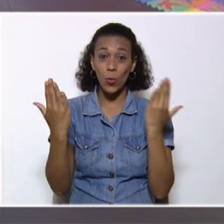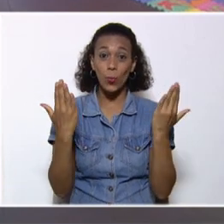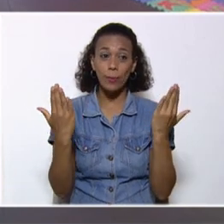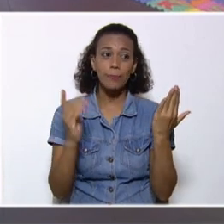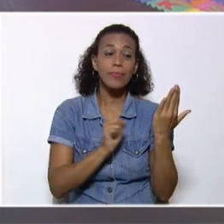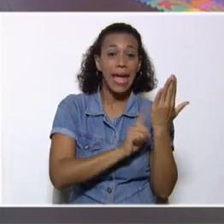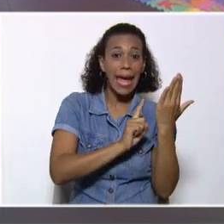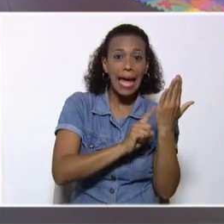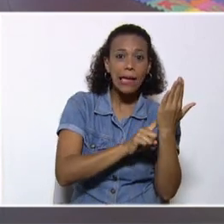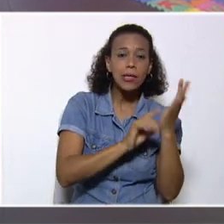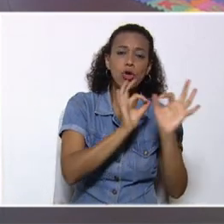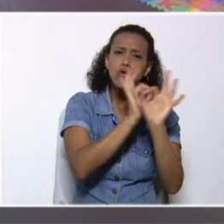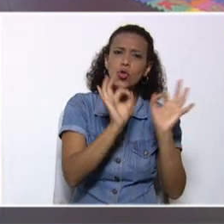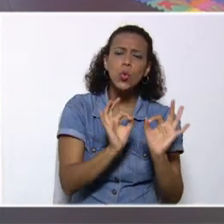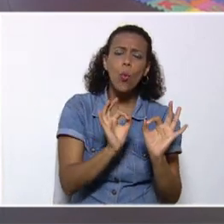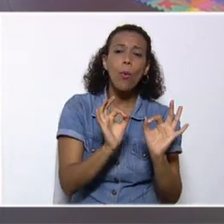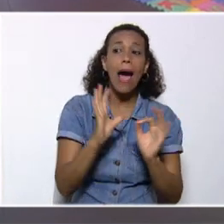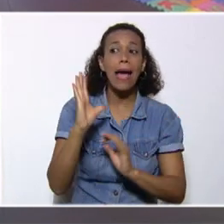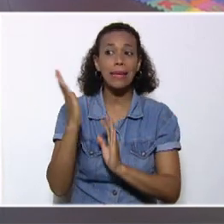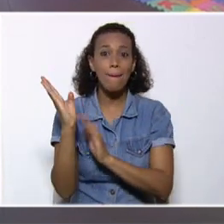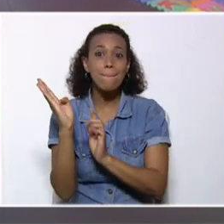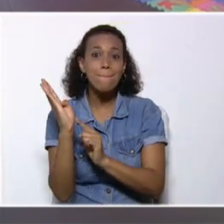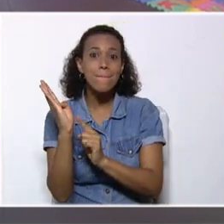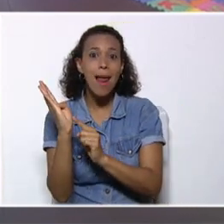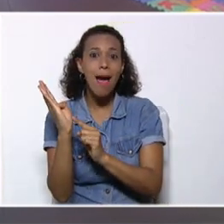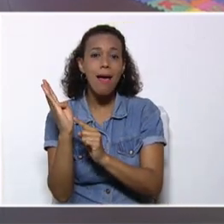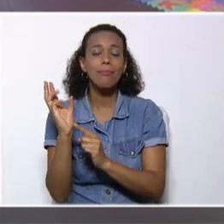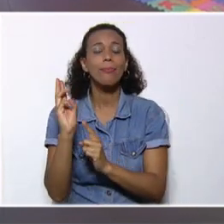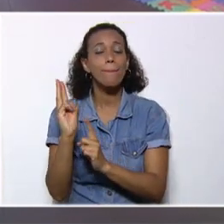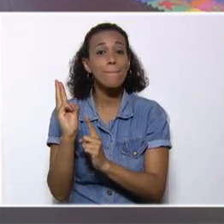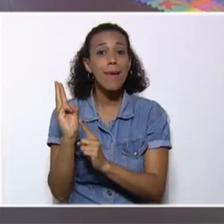el plano. Ya tenemos